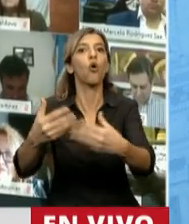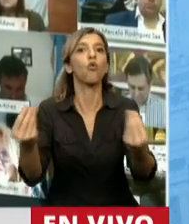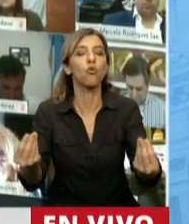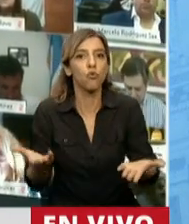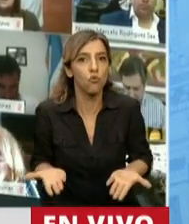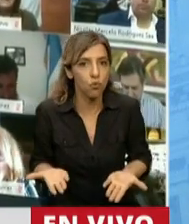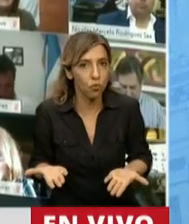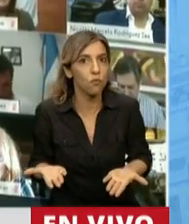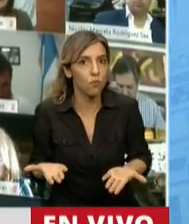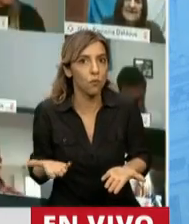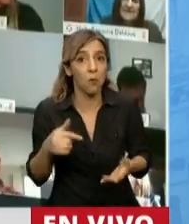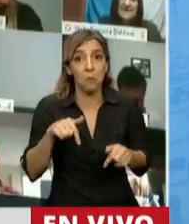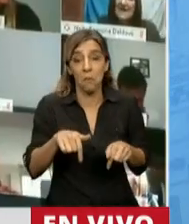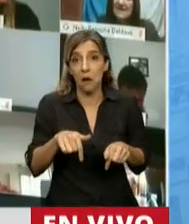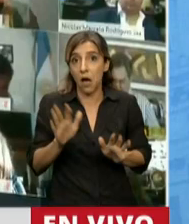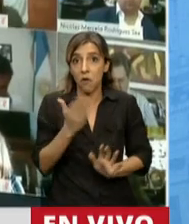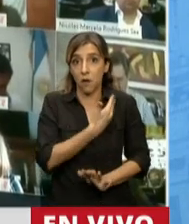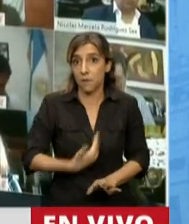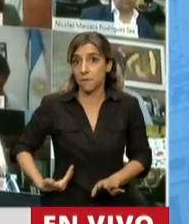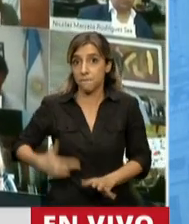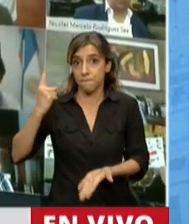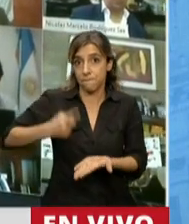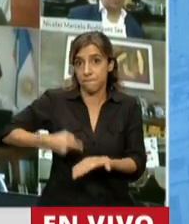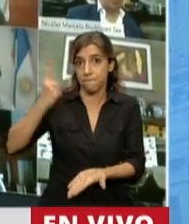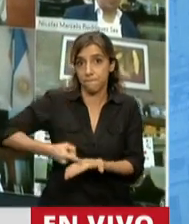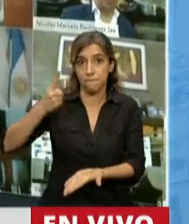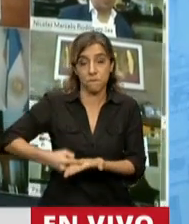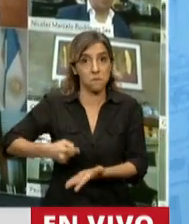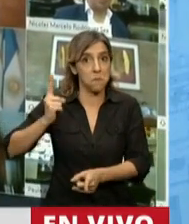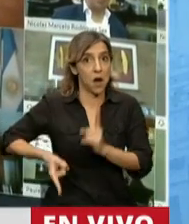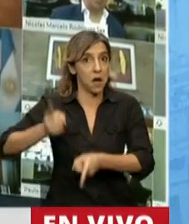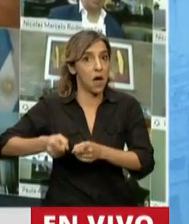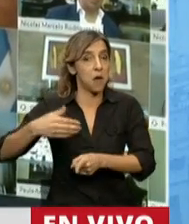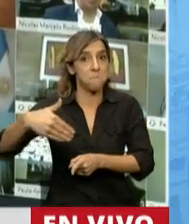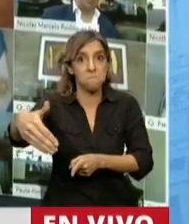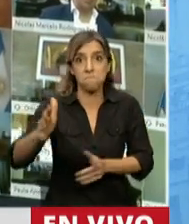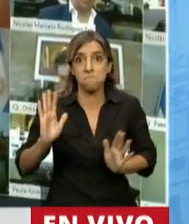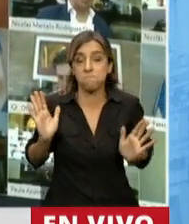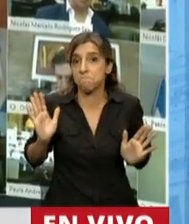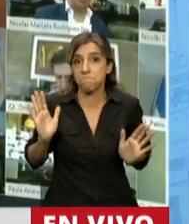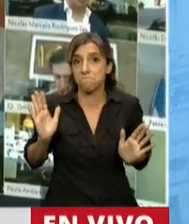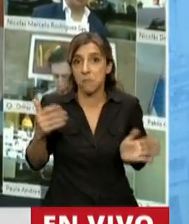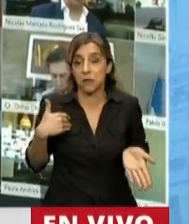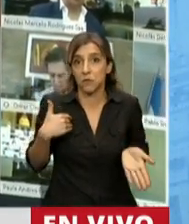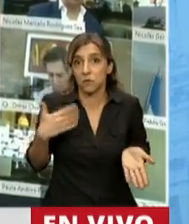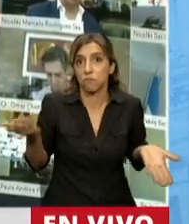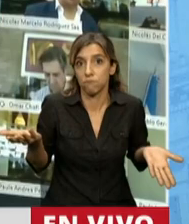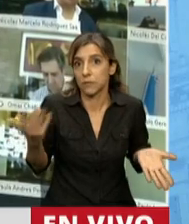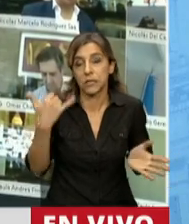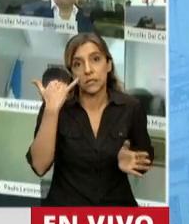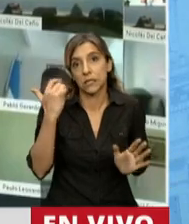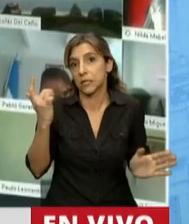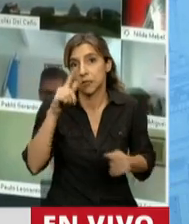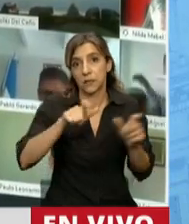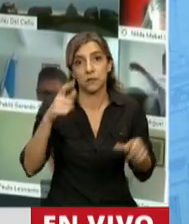cómo se gobierna por DNU. Un de los DNU consecuentes, reiterativos, que ya cansaron a la